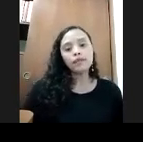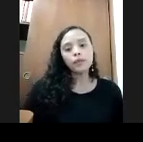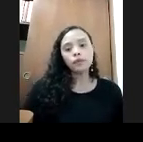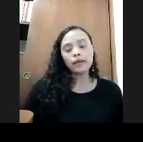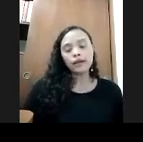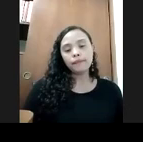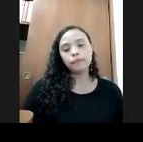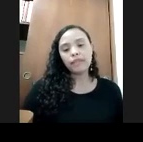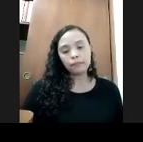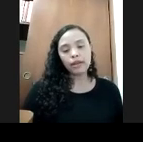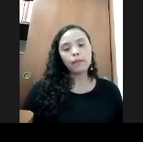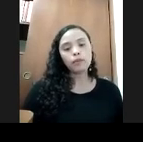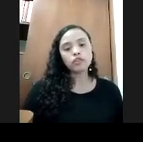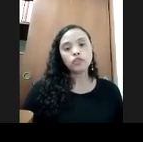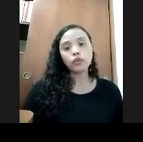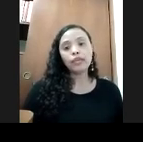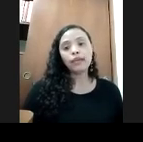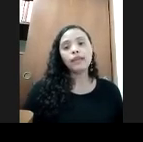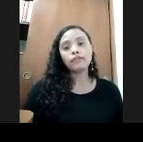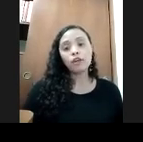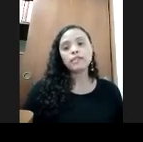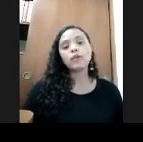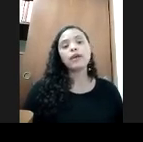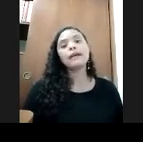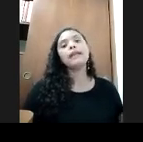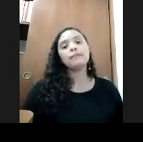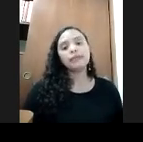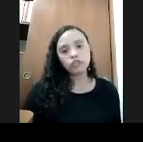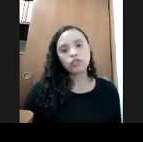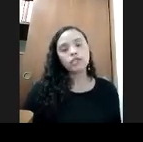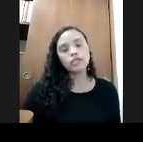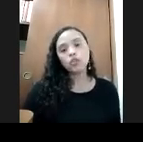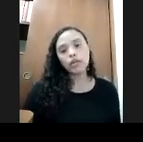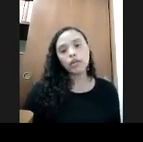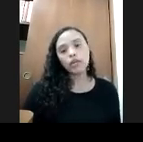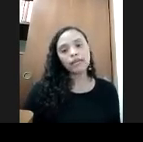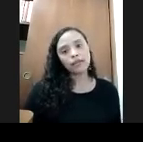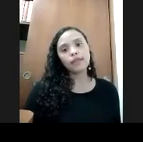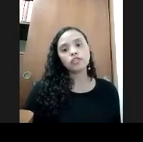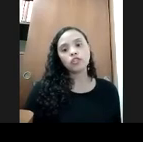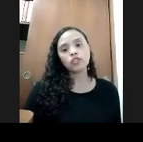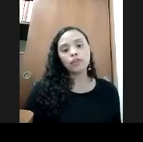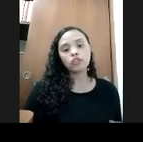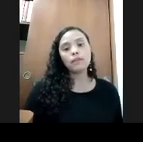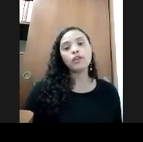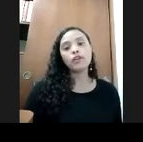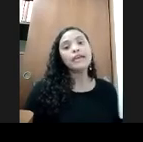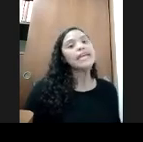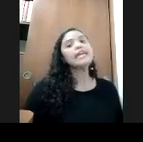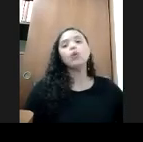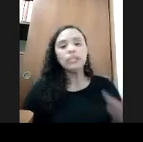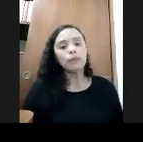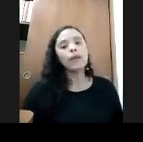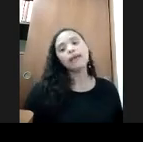a poner a disposición de ustedes el informe, sino además la investigación que hicimos sobre las entidades de atención de personas mayores y